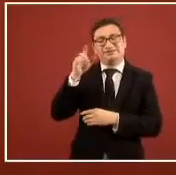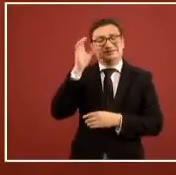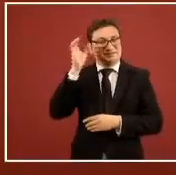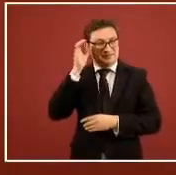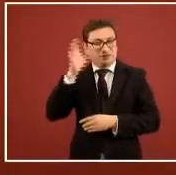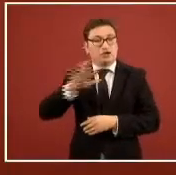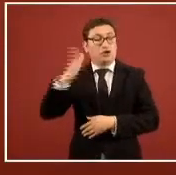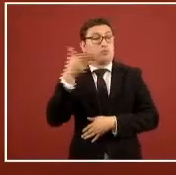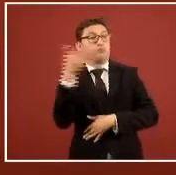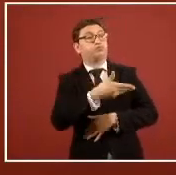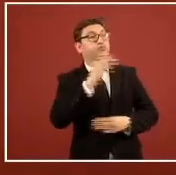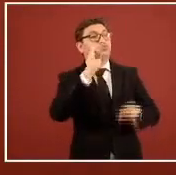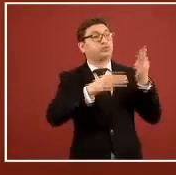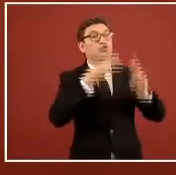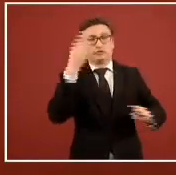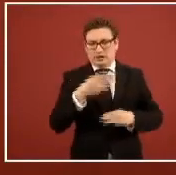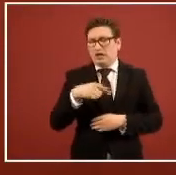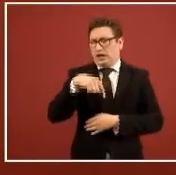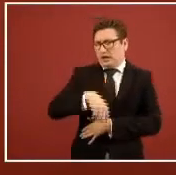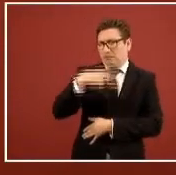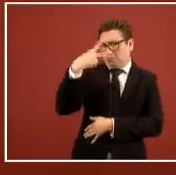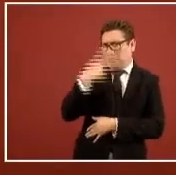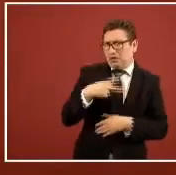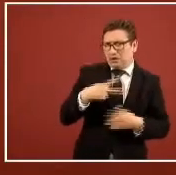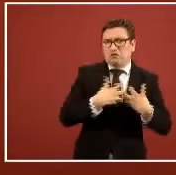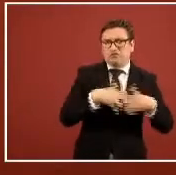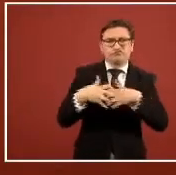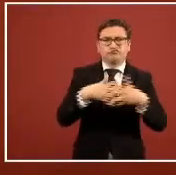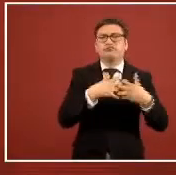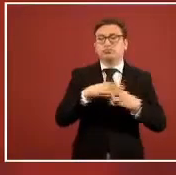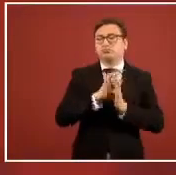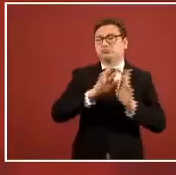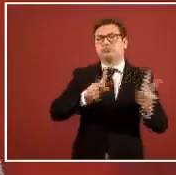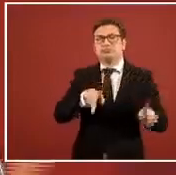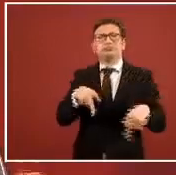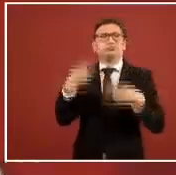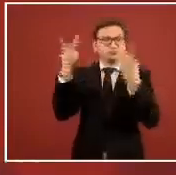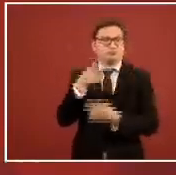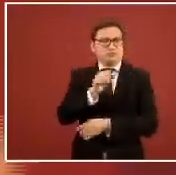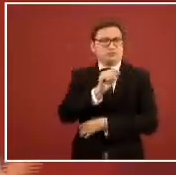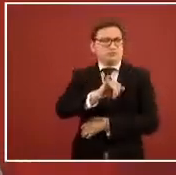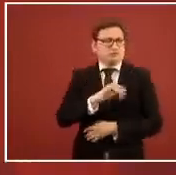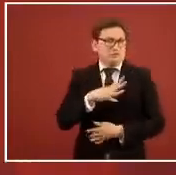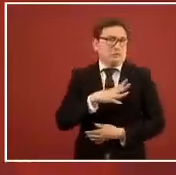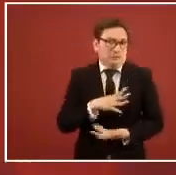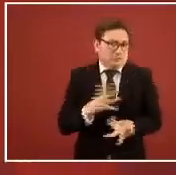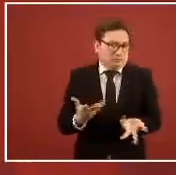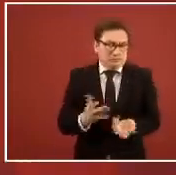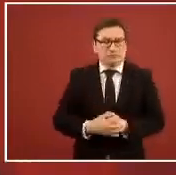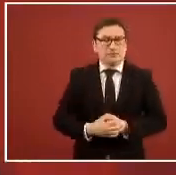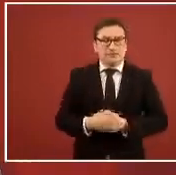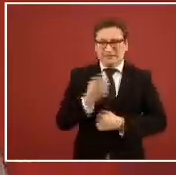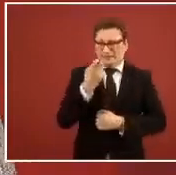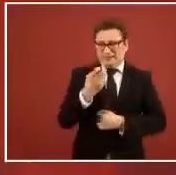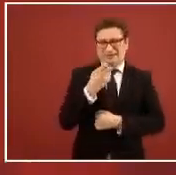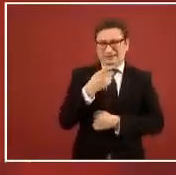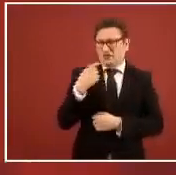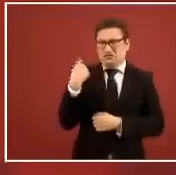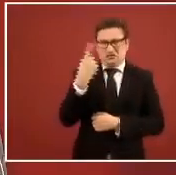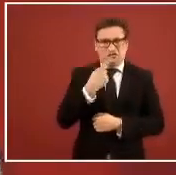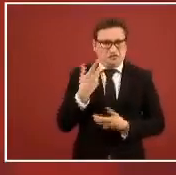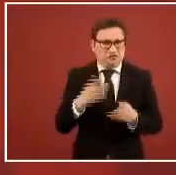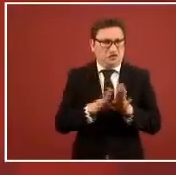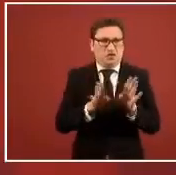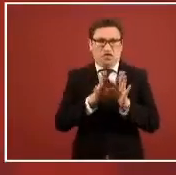mundial, y una de las casas productoras son las fábricas que había en México. Eso, no hay ninguna razón para